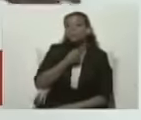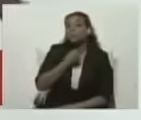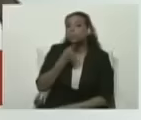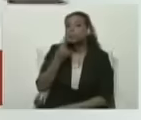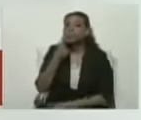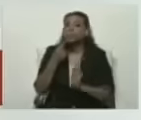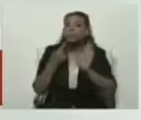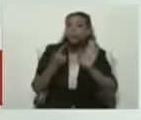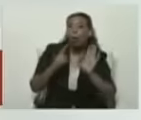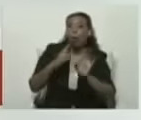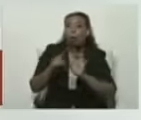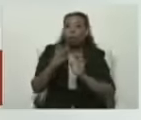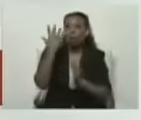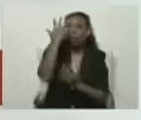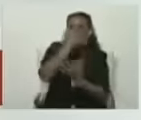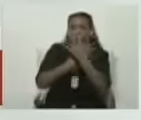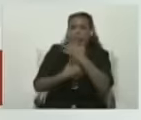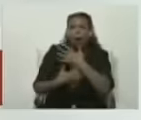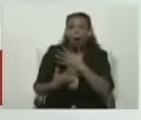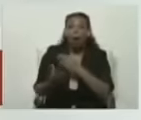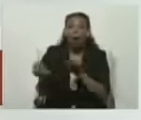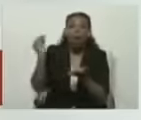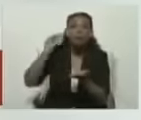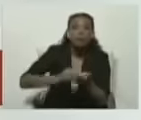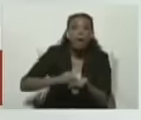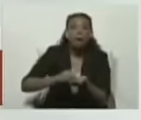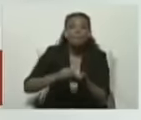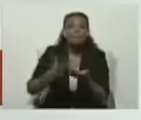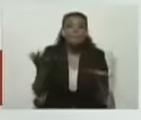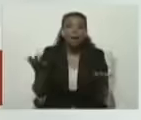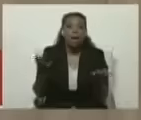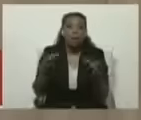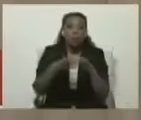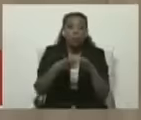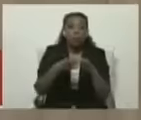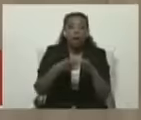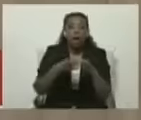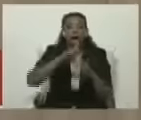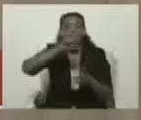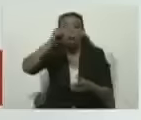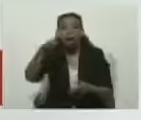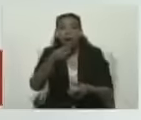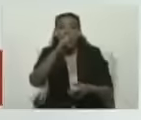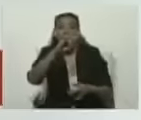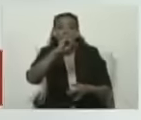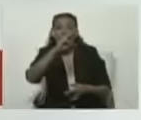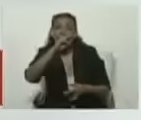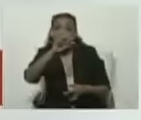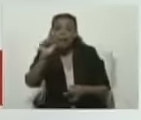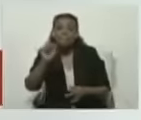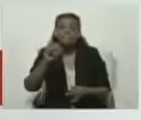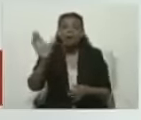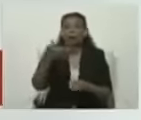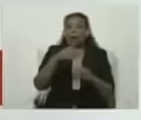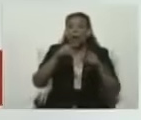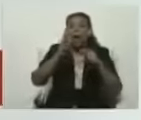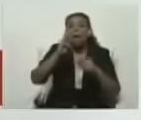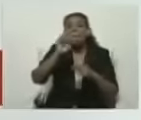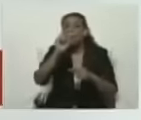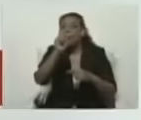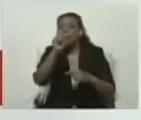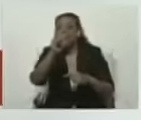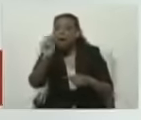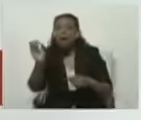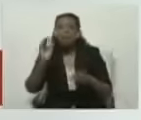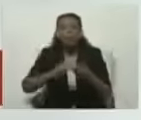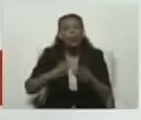poner otra vez, viste que resucitaron otra vez a las viudas del grupo de Grima, viste que por ahí sale Pastrana y el otro,